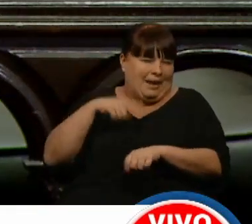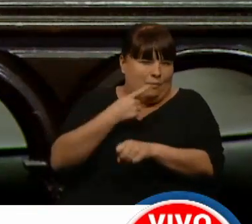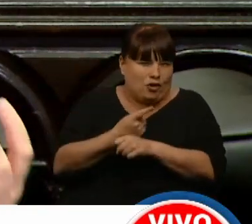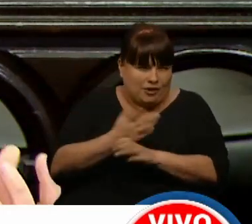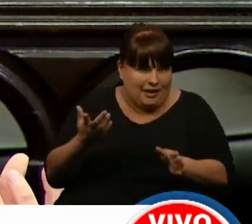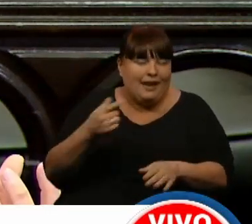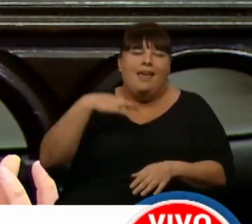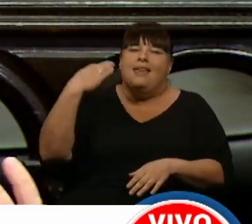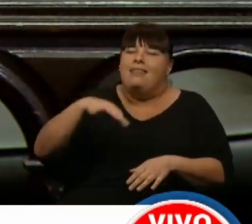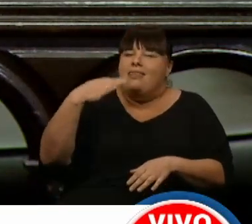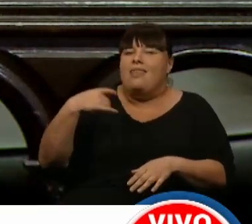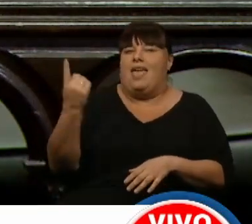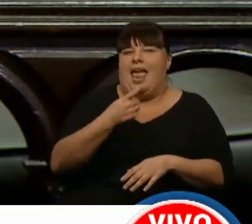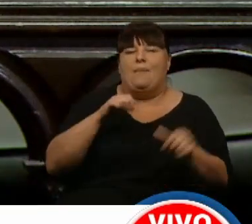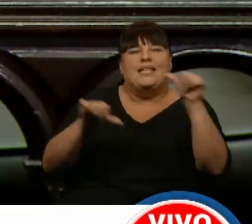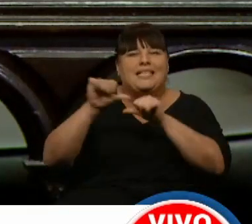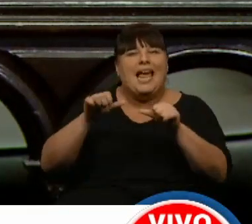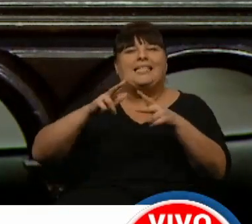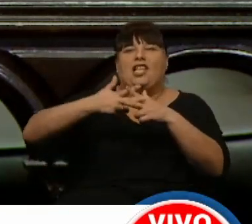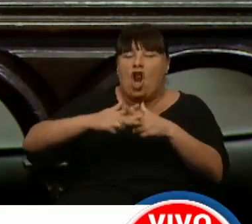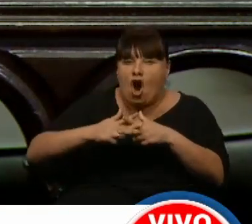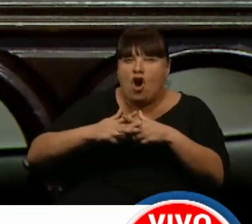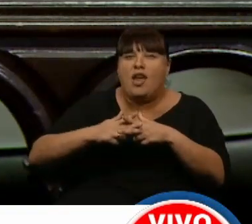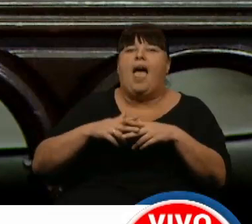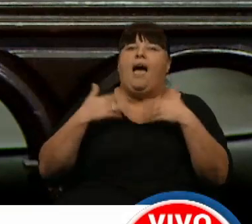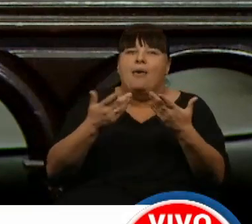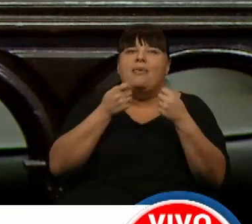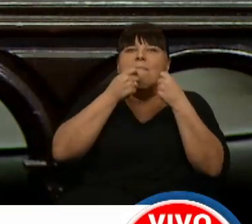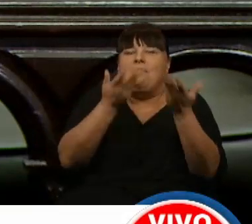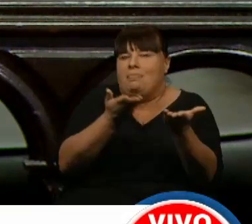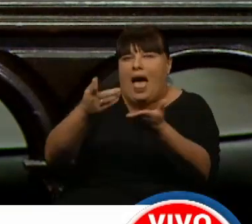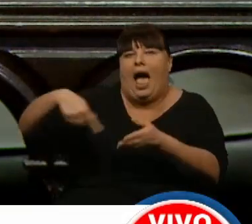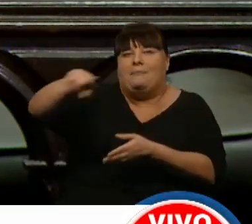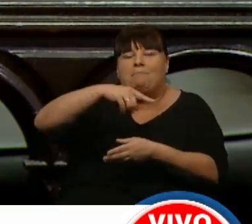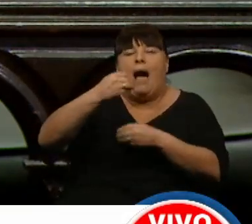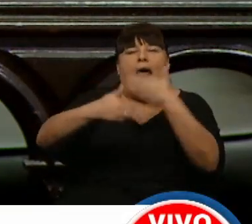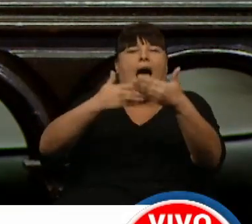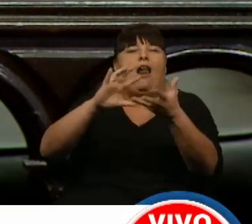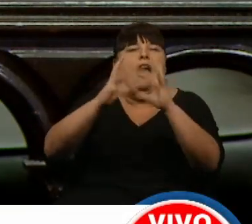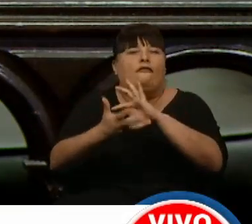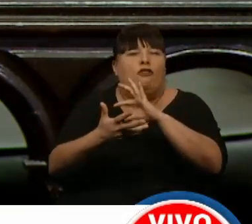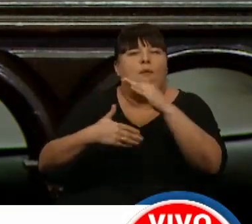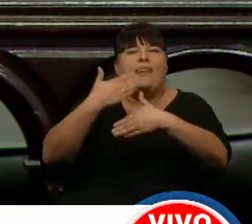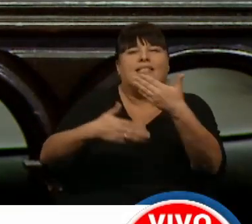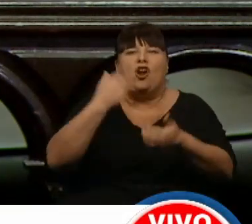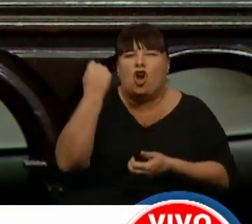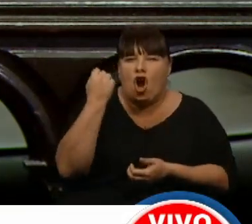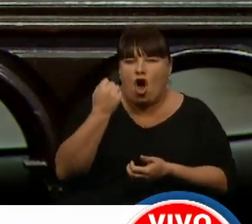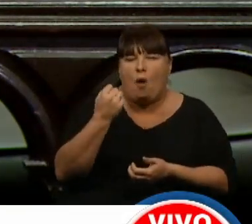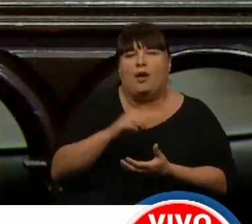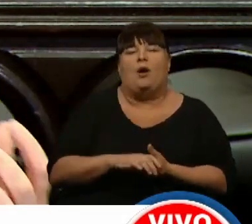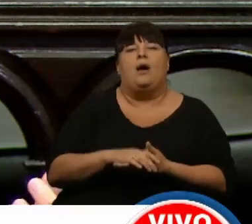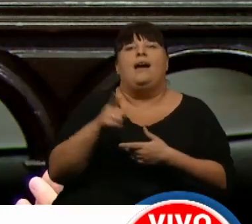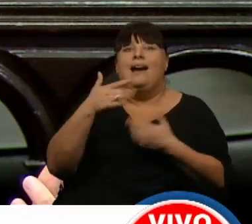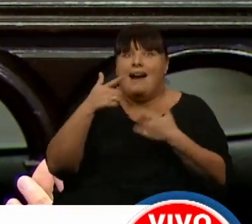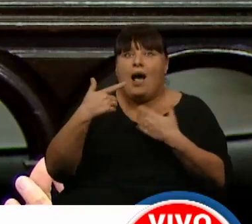Tenemos que lograr que la ciencia y la tecnología estén al servicio de la construcción de un modelo de desarrollo económico que